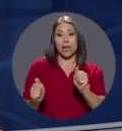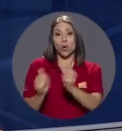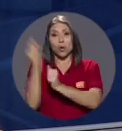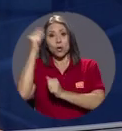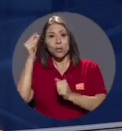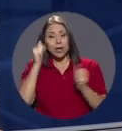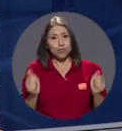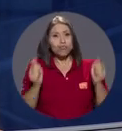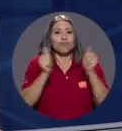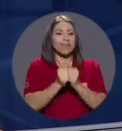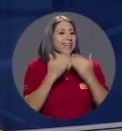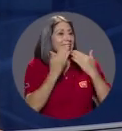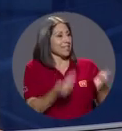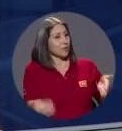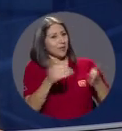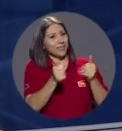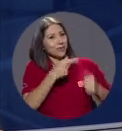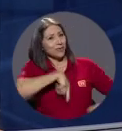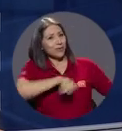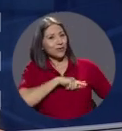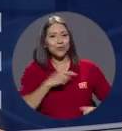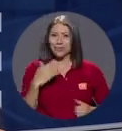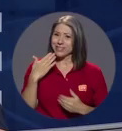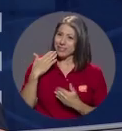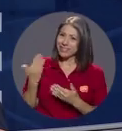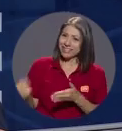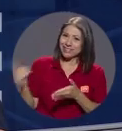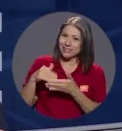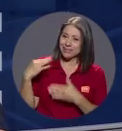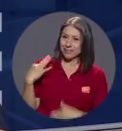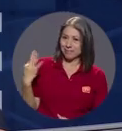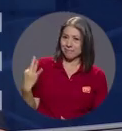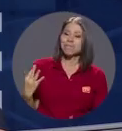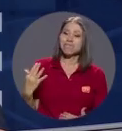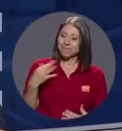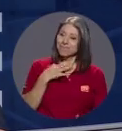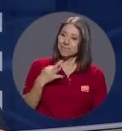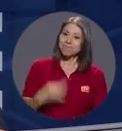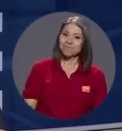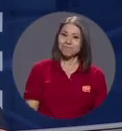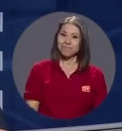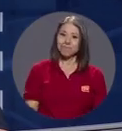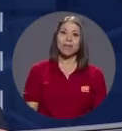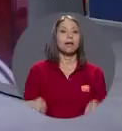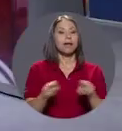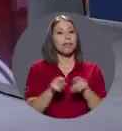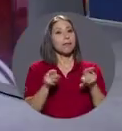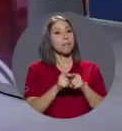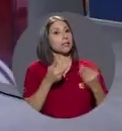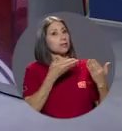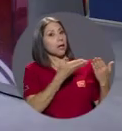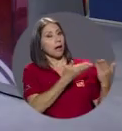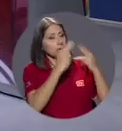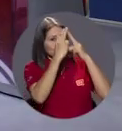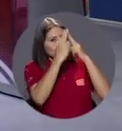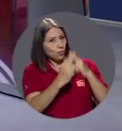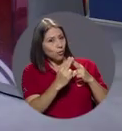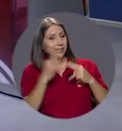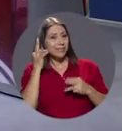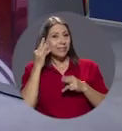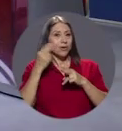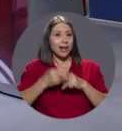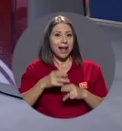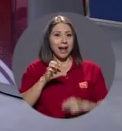Nacional con el Gobierno de la República. Gracias por estar de nuevo con nosotros, Gustavo. Muchísimas gracias nuevamente por la invitación, un gusto. Además, nos honra